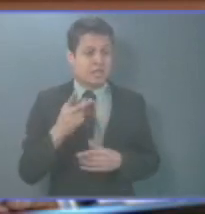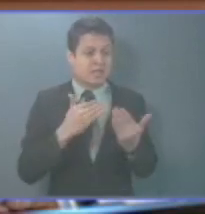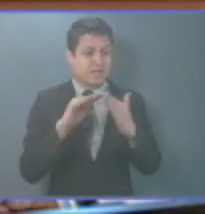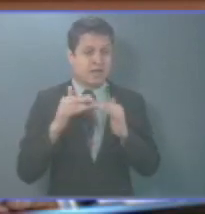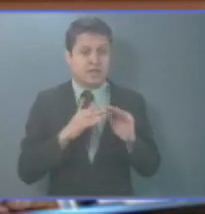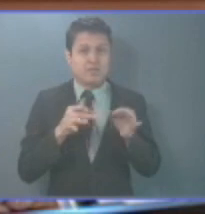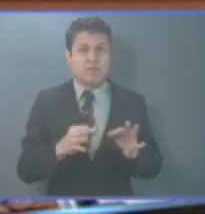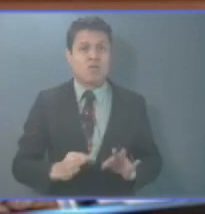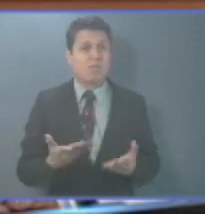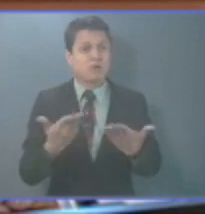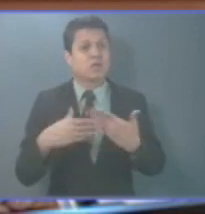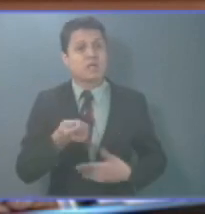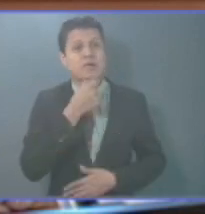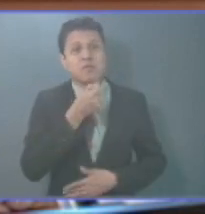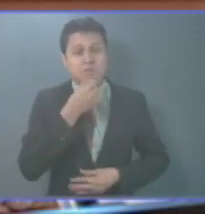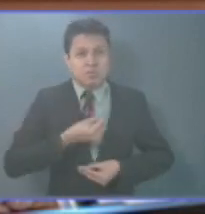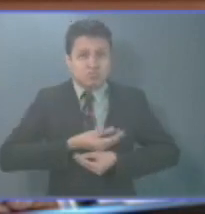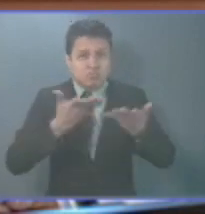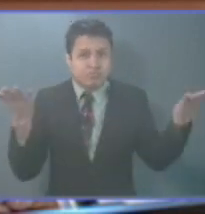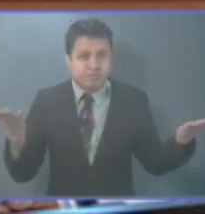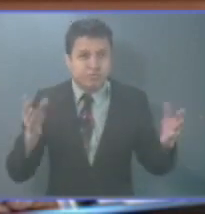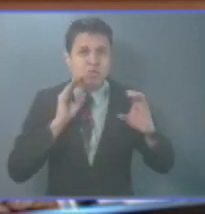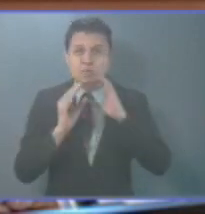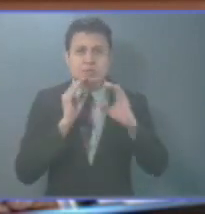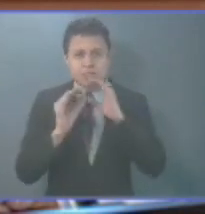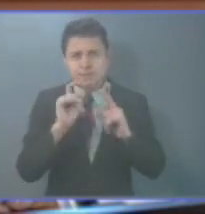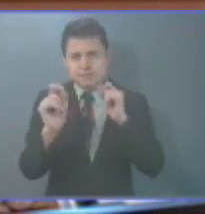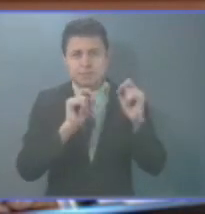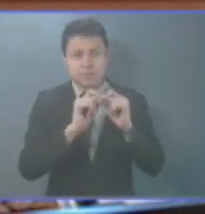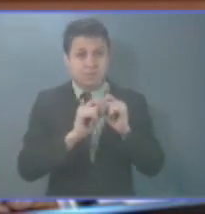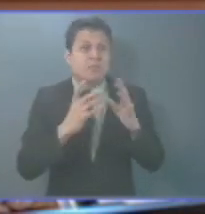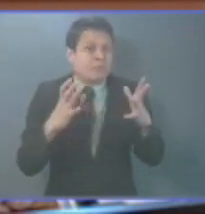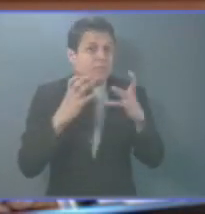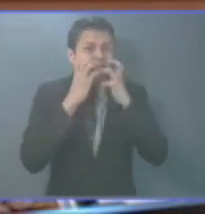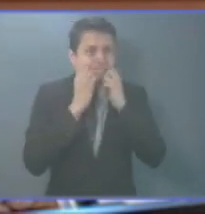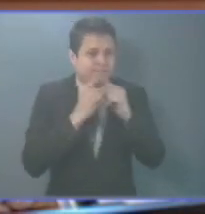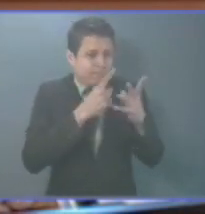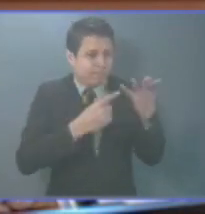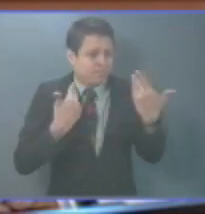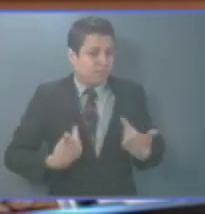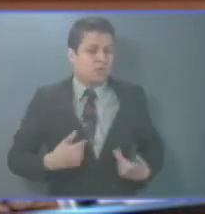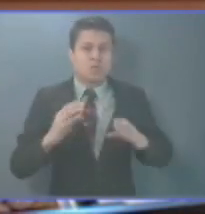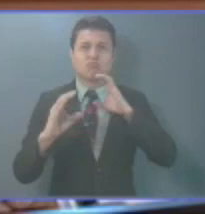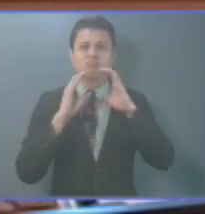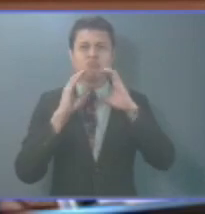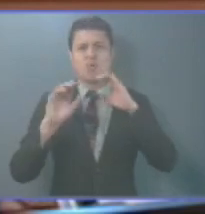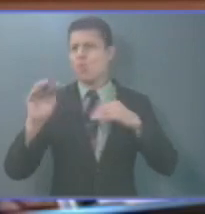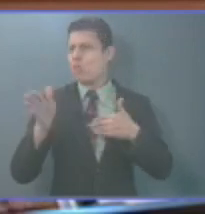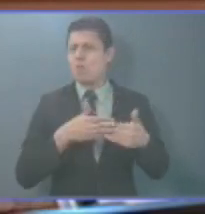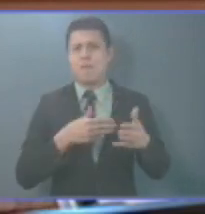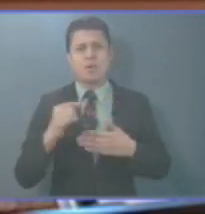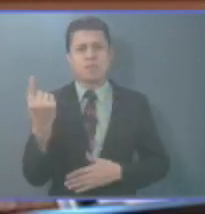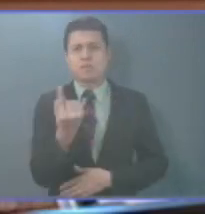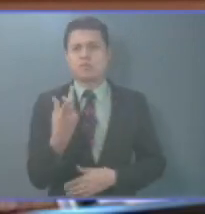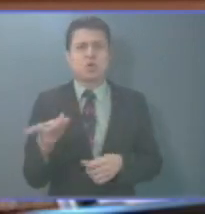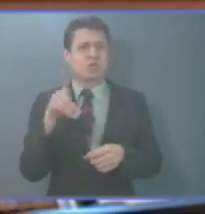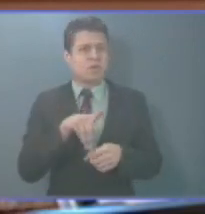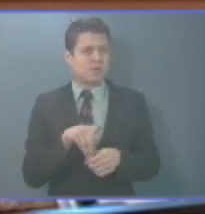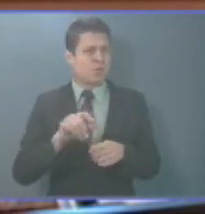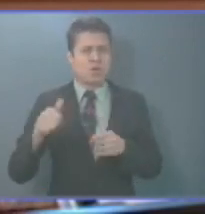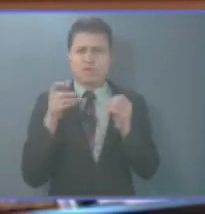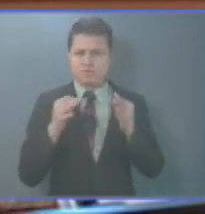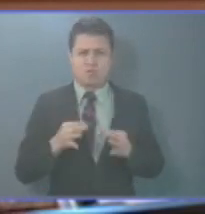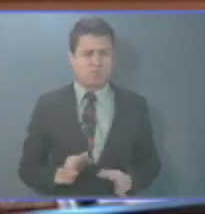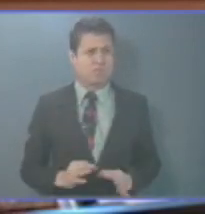de comunicación e información, a fin de asegurar el derecho de información y comunicación de las personas con discapacidad. Medios